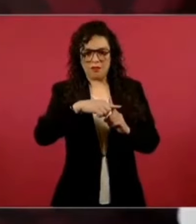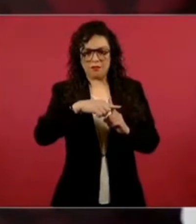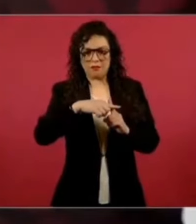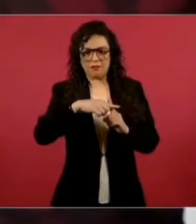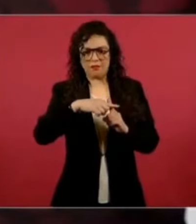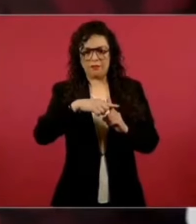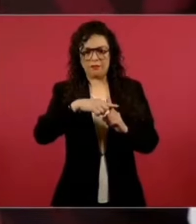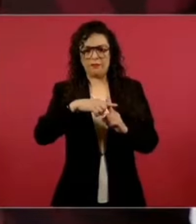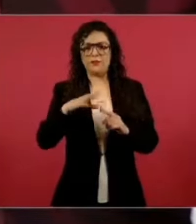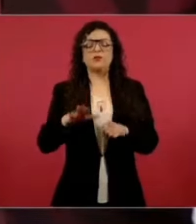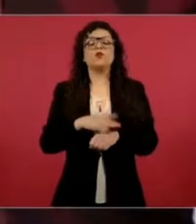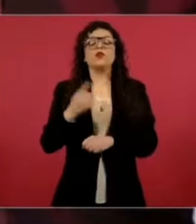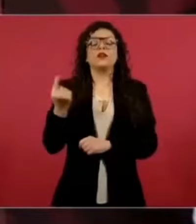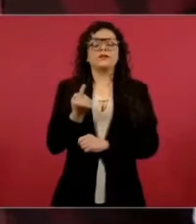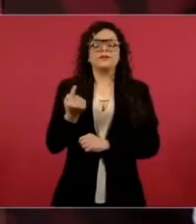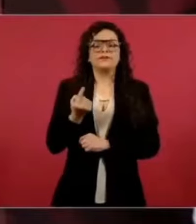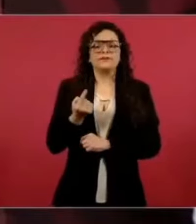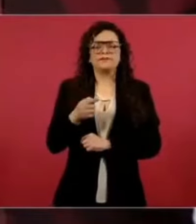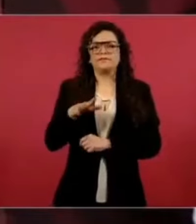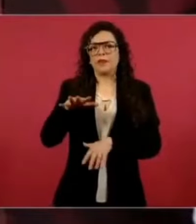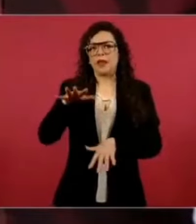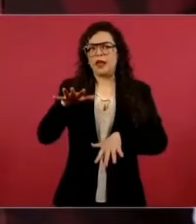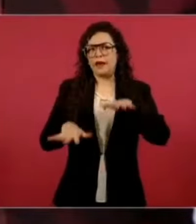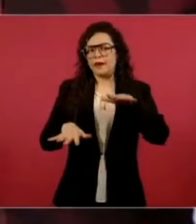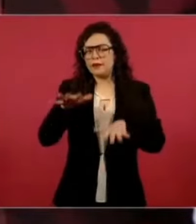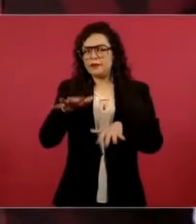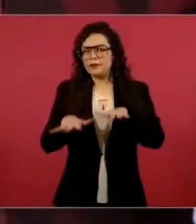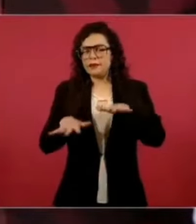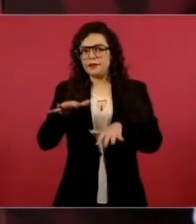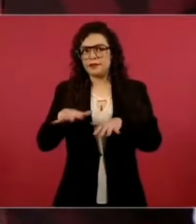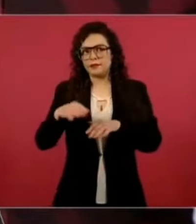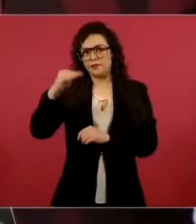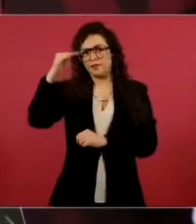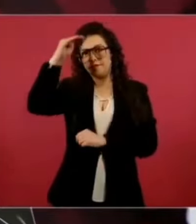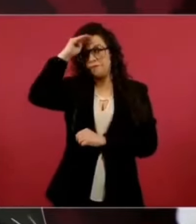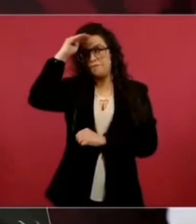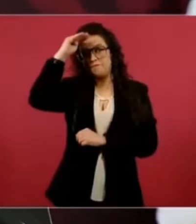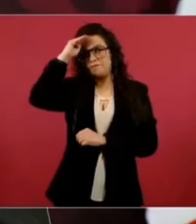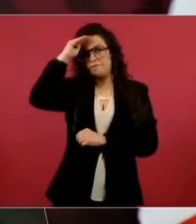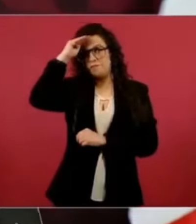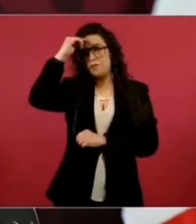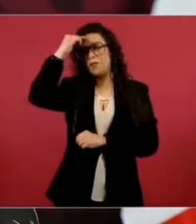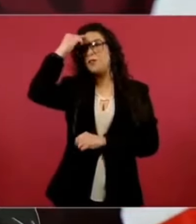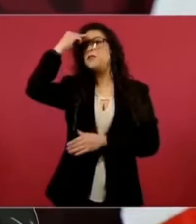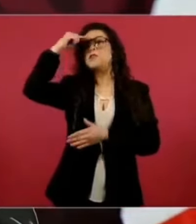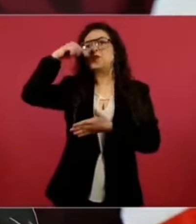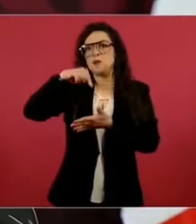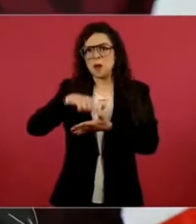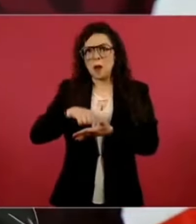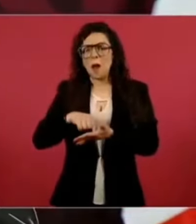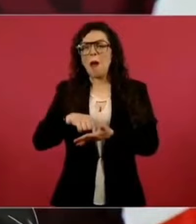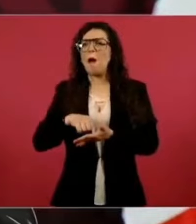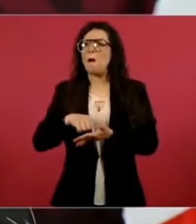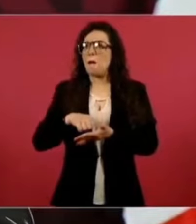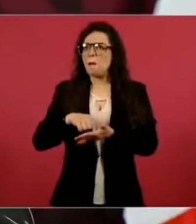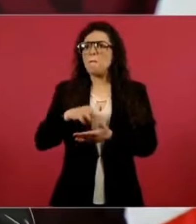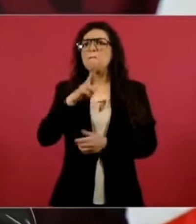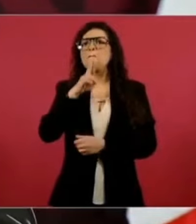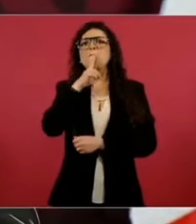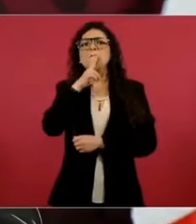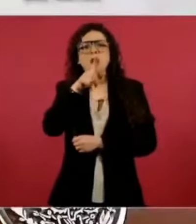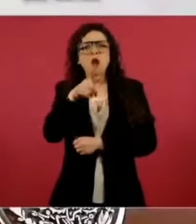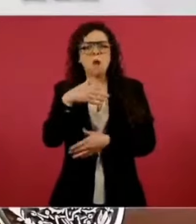creer que debemos ser modernos